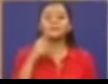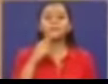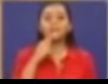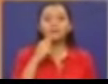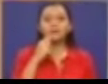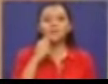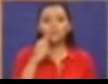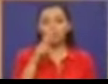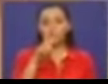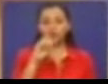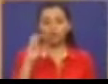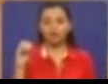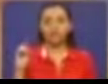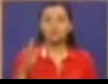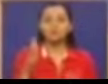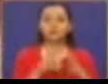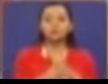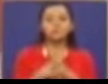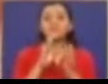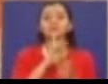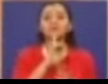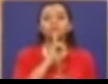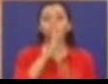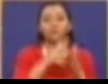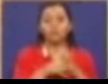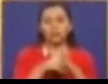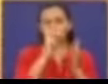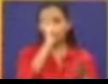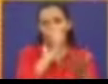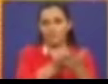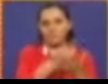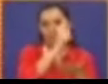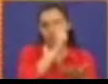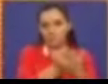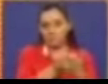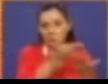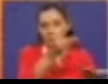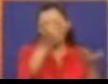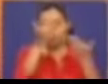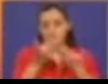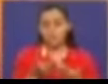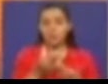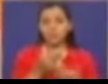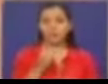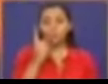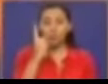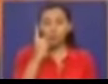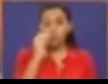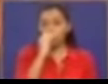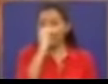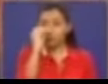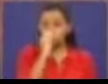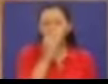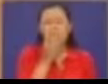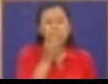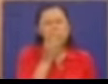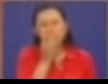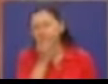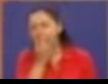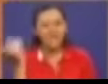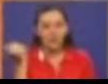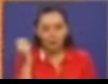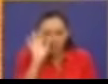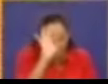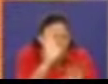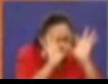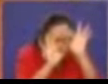Unidos, pero lo mejor de lo mejor es lo que se llama percentil 99, es decir, el 1% mejor, campeones mundiales. Ahí tenemos